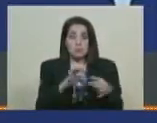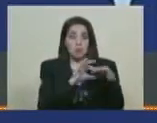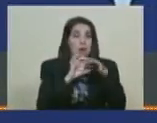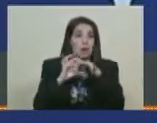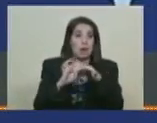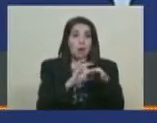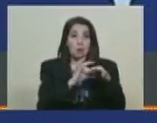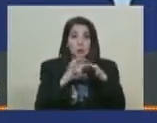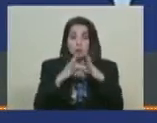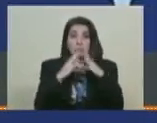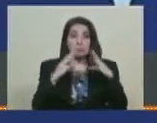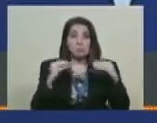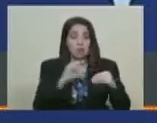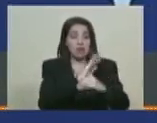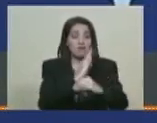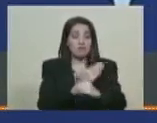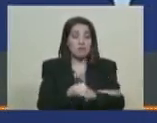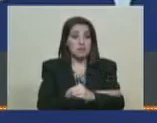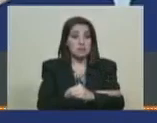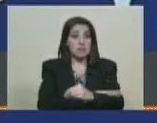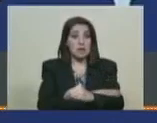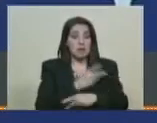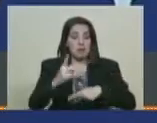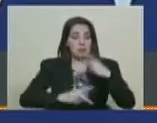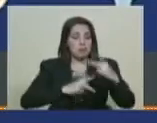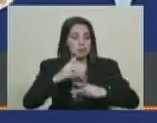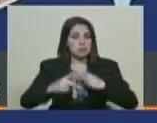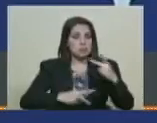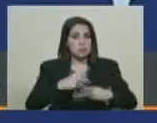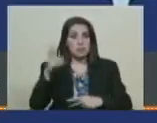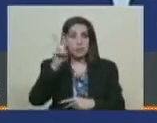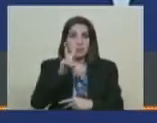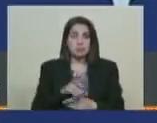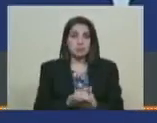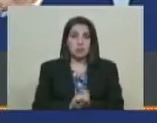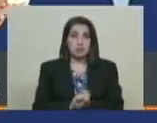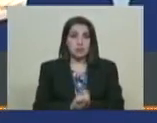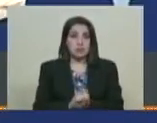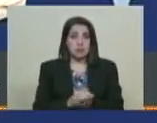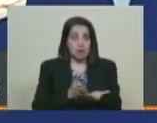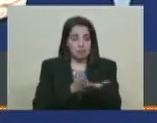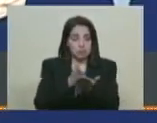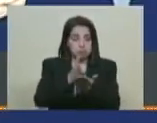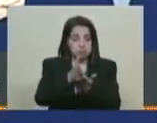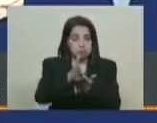de todas las fuerzas productivas de Venezuela, despejar el camino